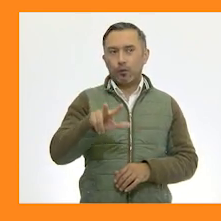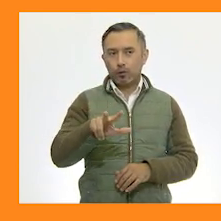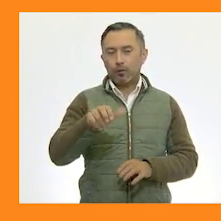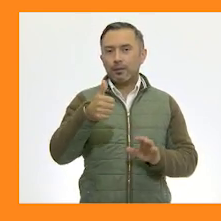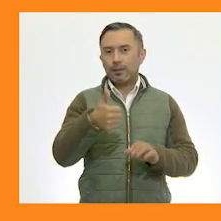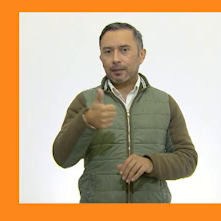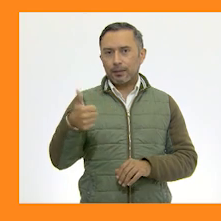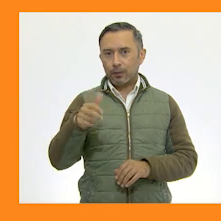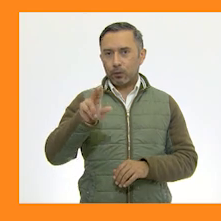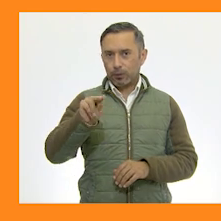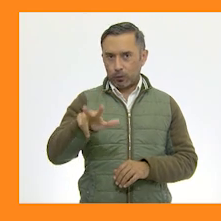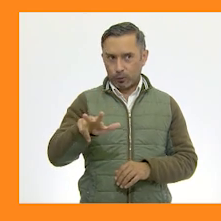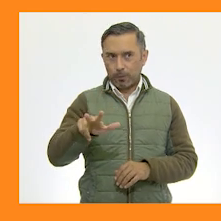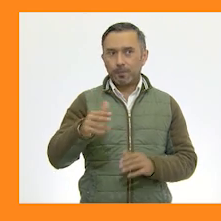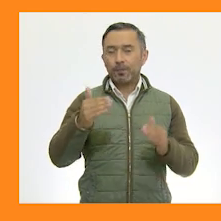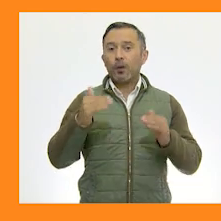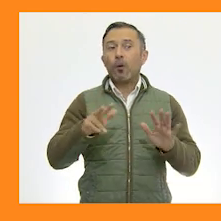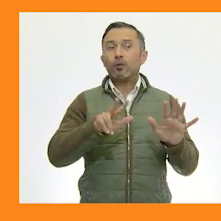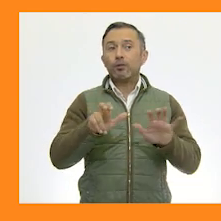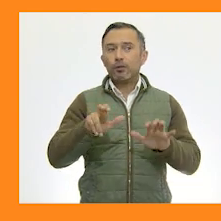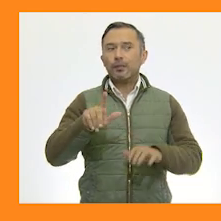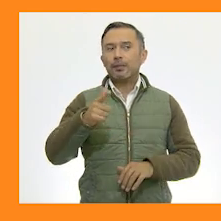800-288-6688 y